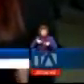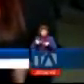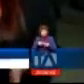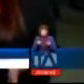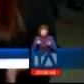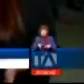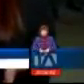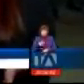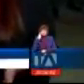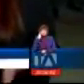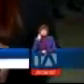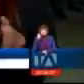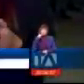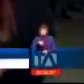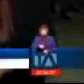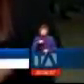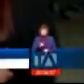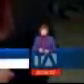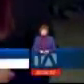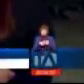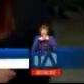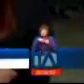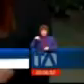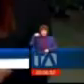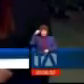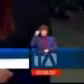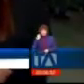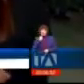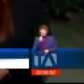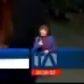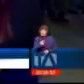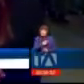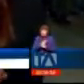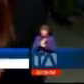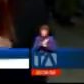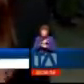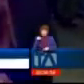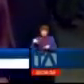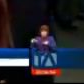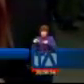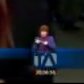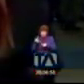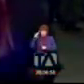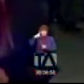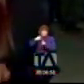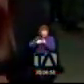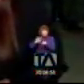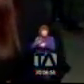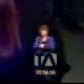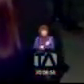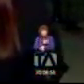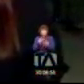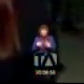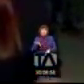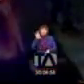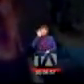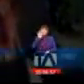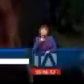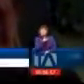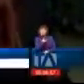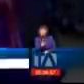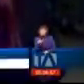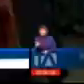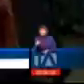sí podemos precisar es que desde que el gobierno decretó el estado de excepción hace ya casi un mes, van 9 muertos